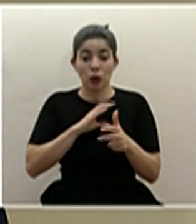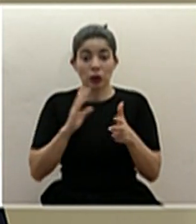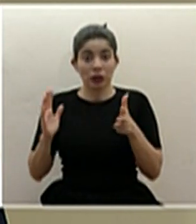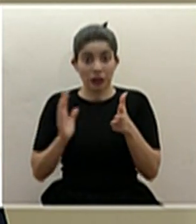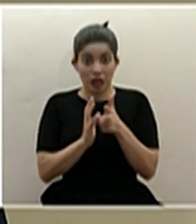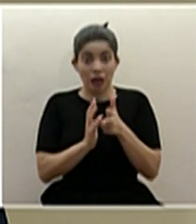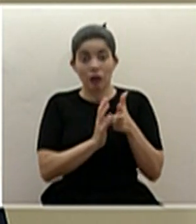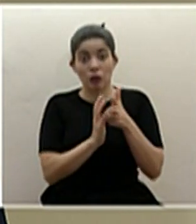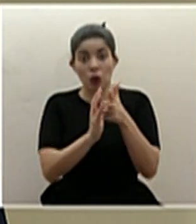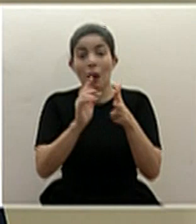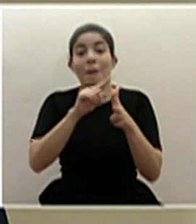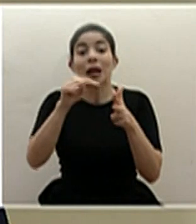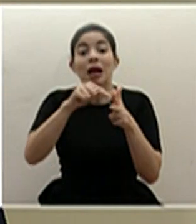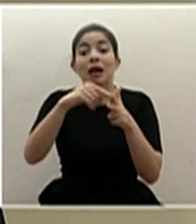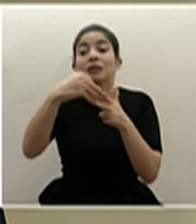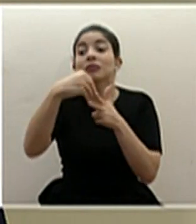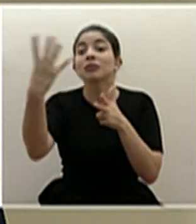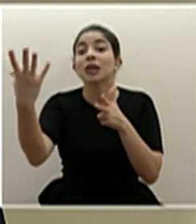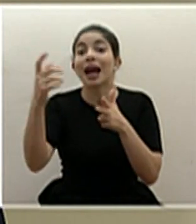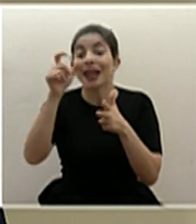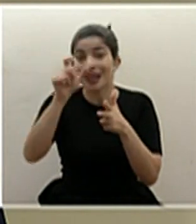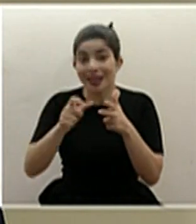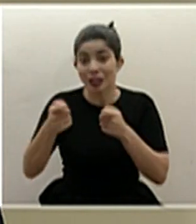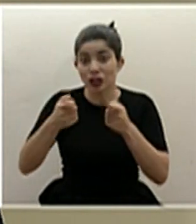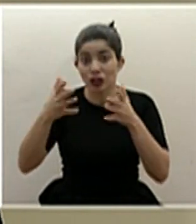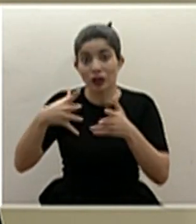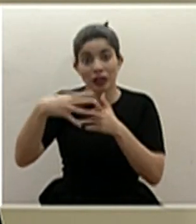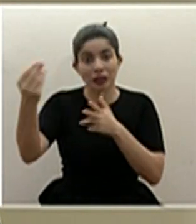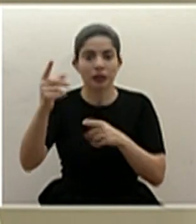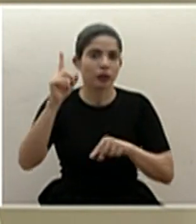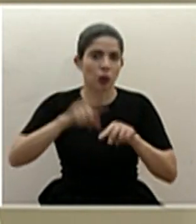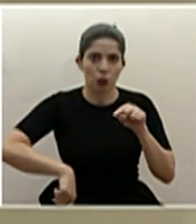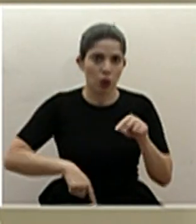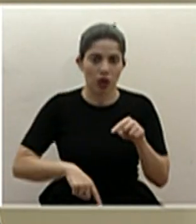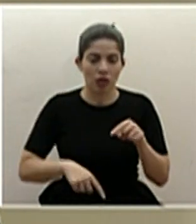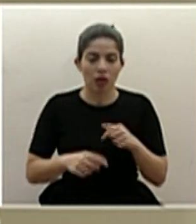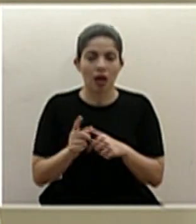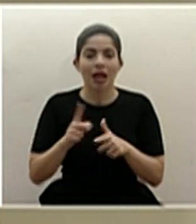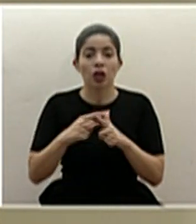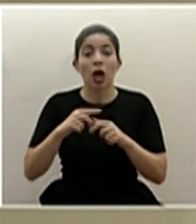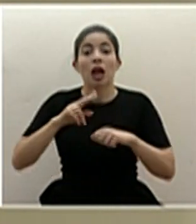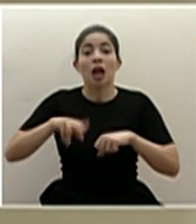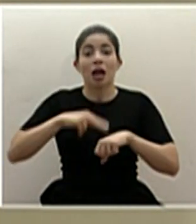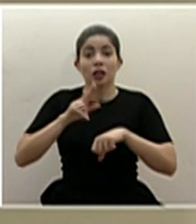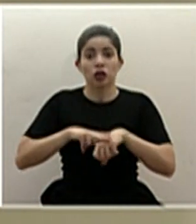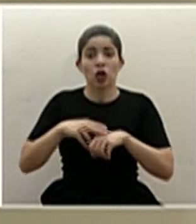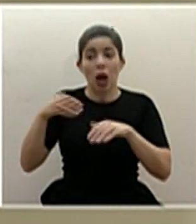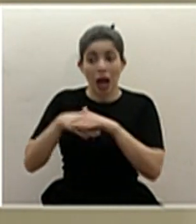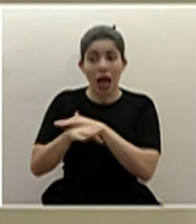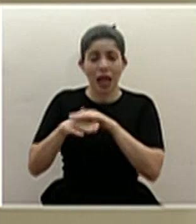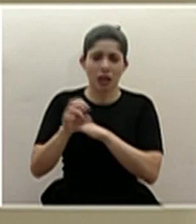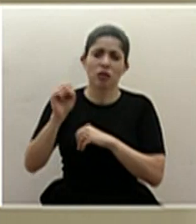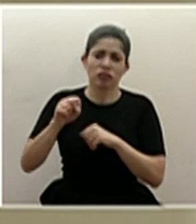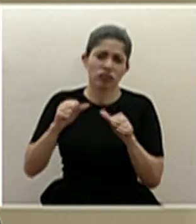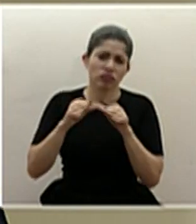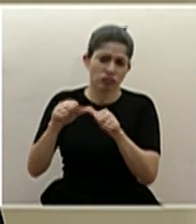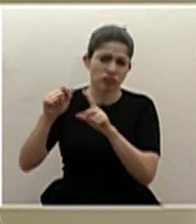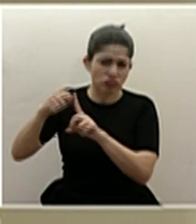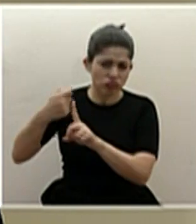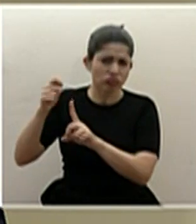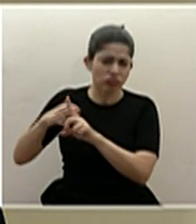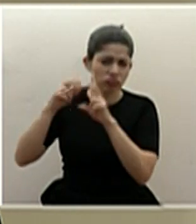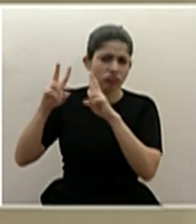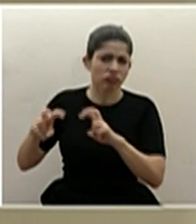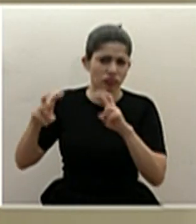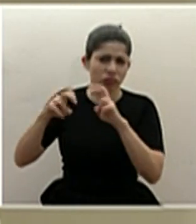abandonen el predio donde están haciendo la carga y la descarga. Pero básicamente es eso, a los nacionales sí se les va a seguir haciendo pruebas, porque obviamente pues ellos